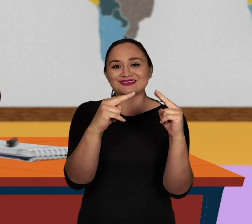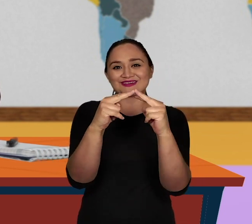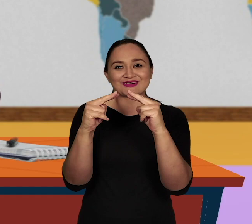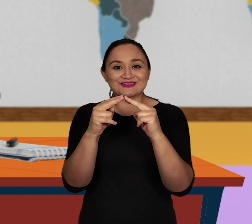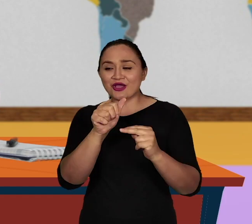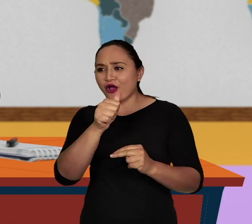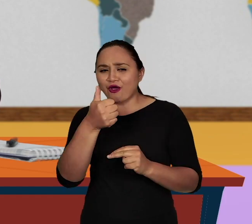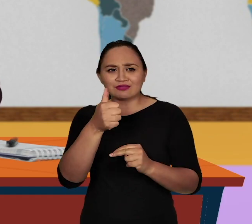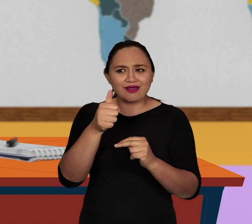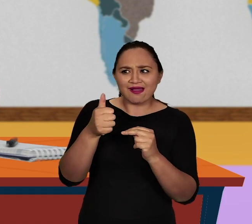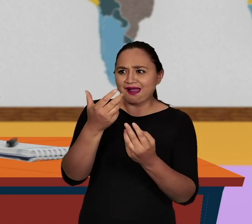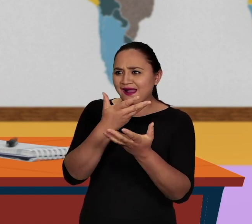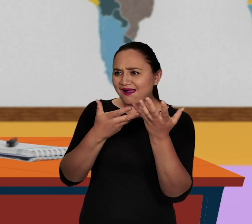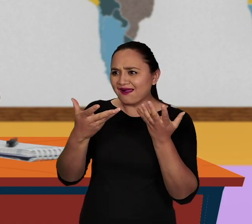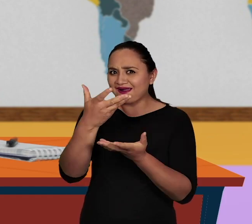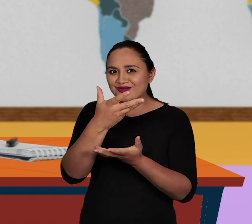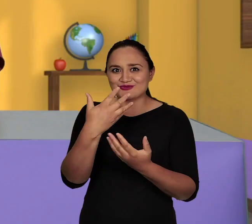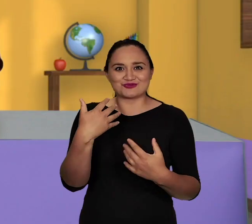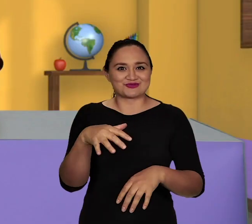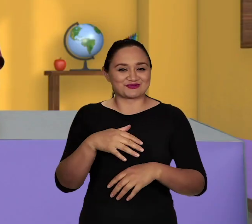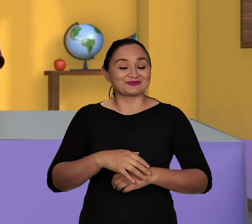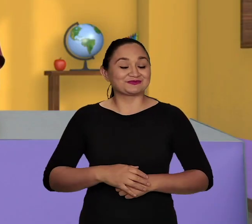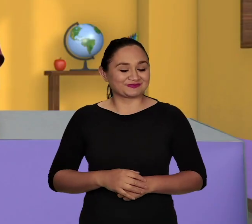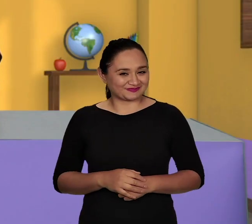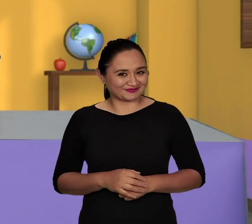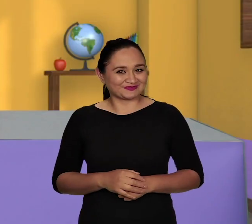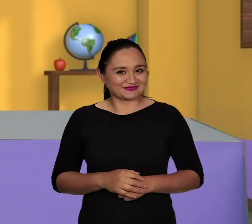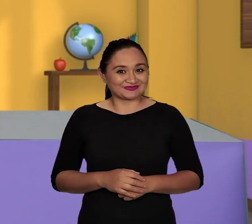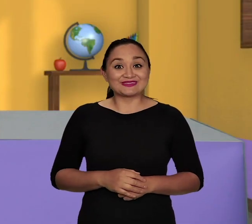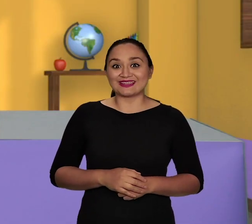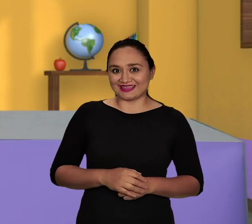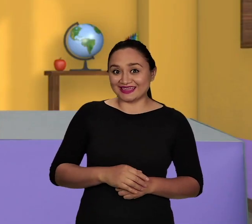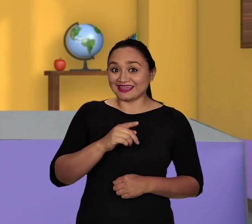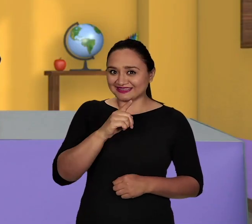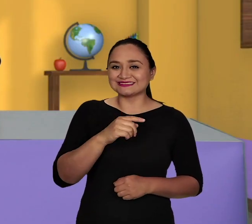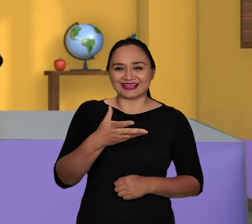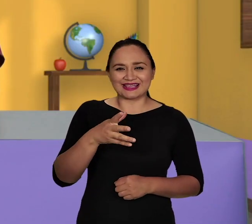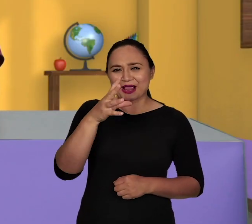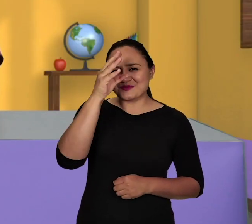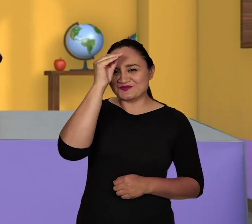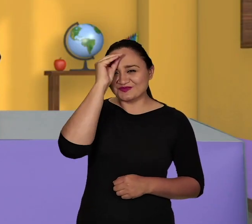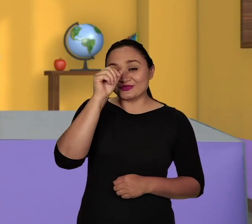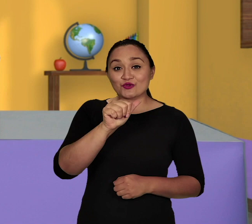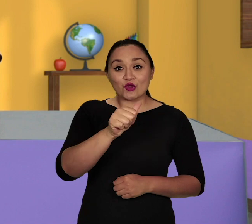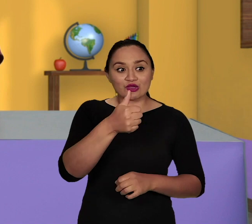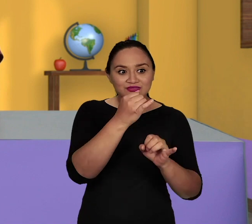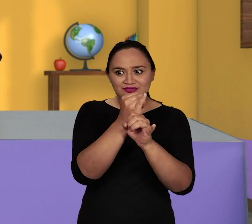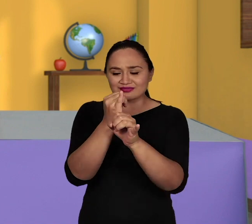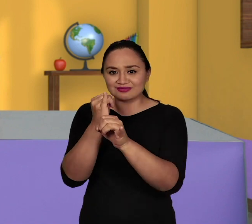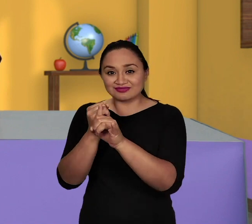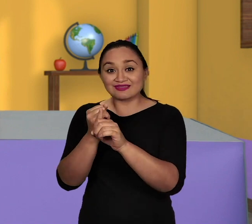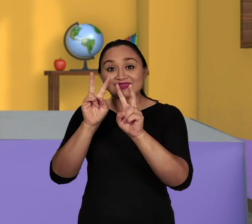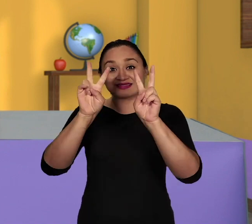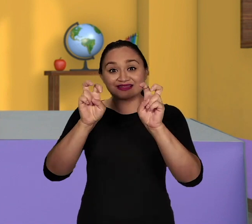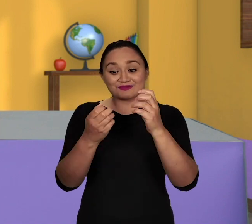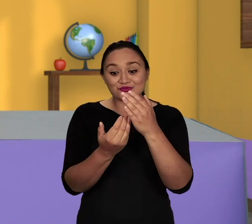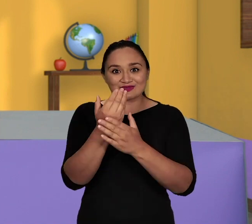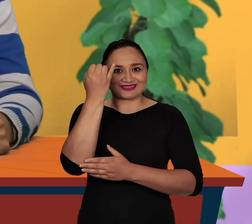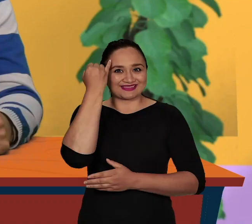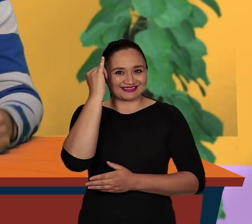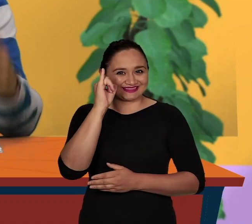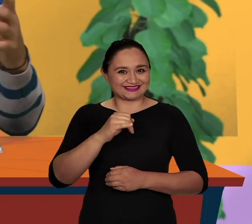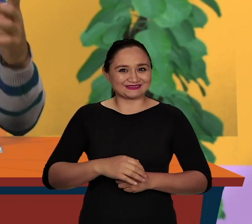conocer lo que están haciendo otras instituciones. Así conoceremos lo que están haciendo en torno a la